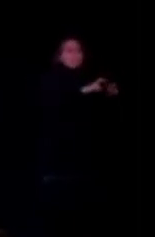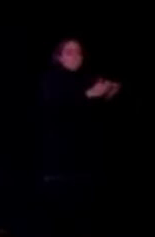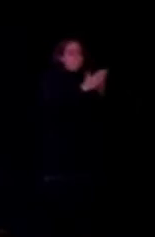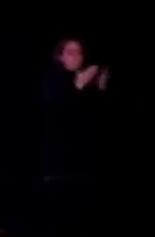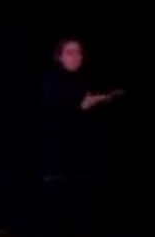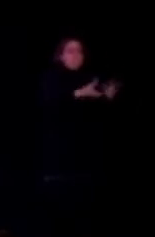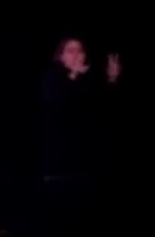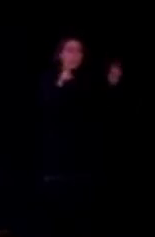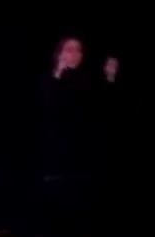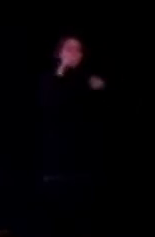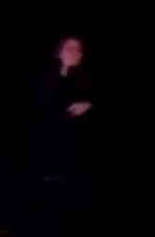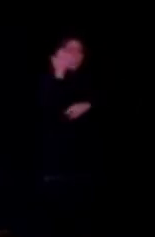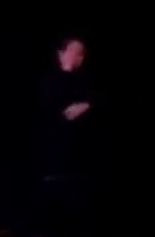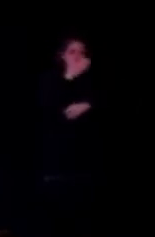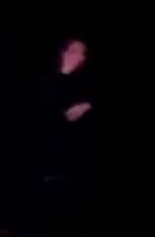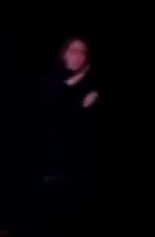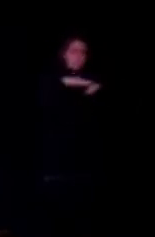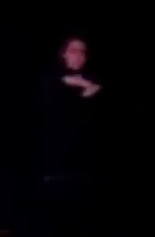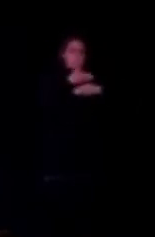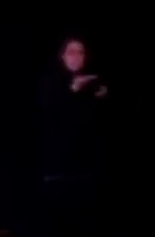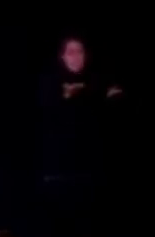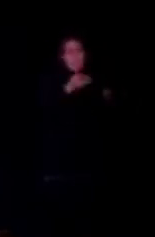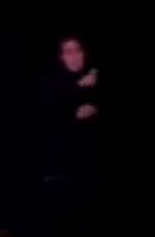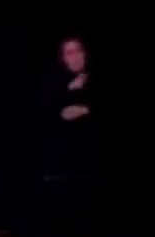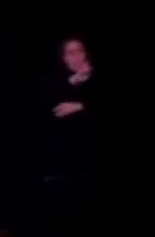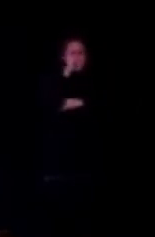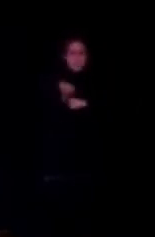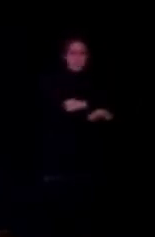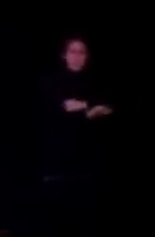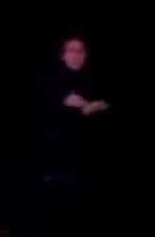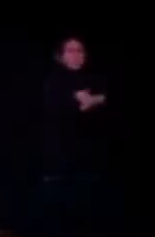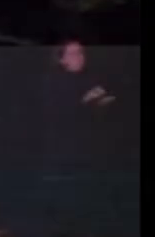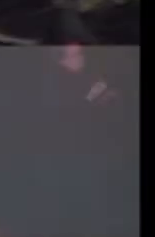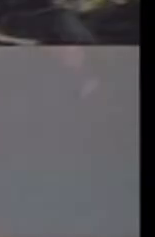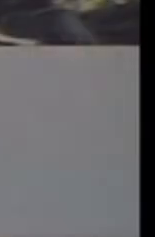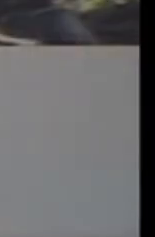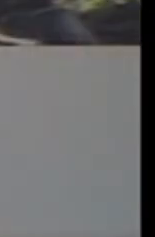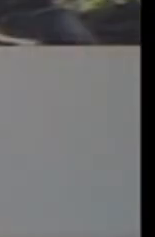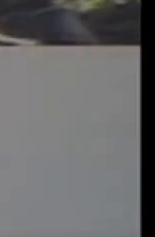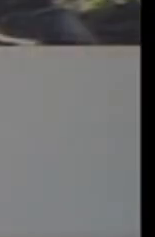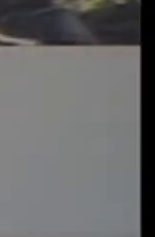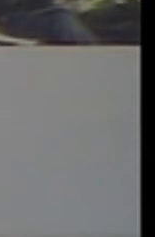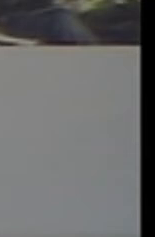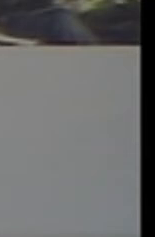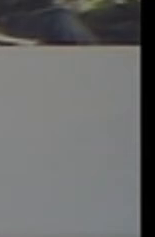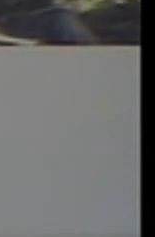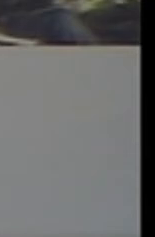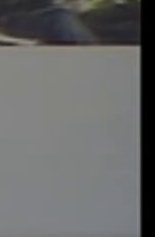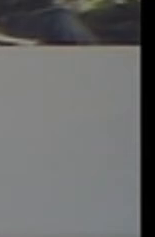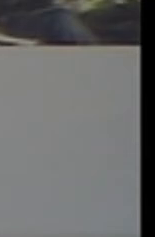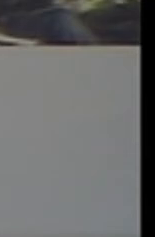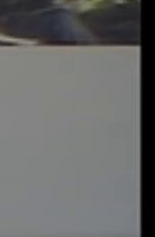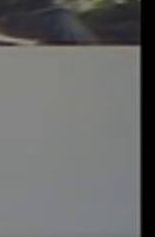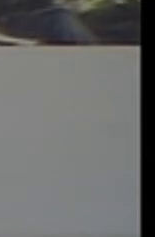que representa una experiencia muy interesante de inclusión educativa que no se llamaba así